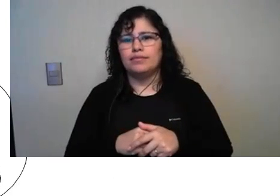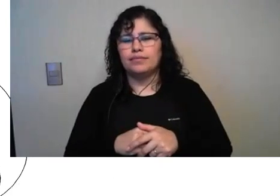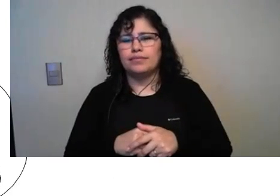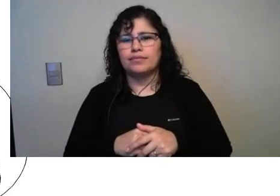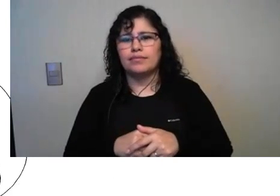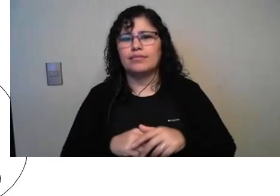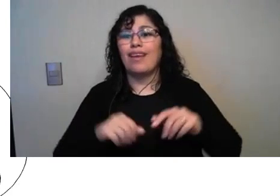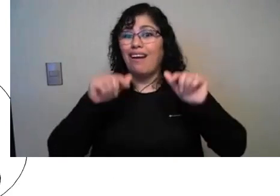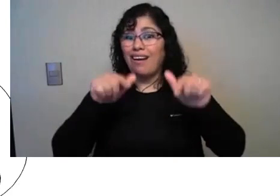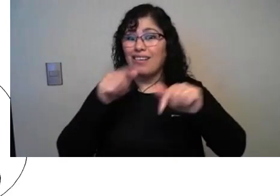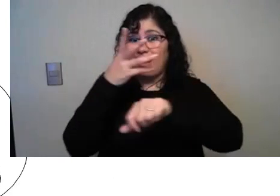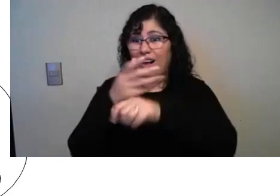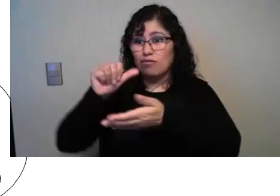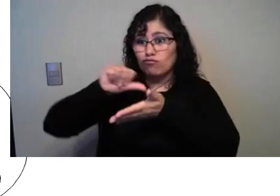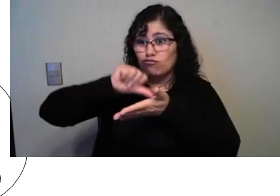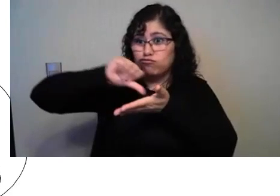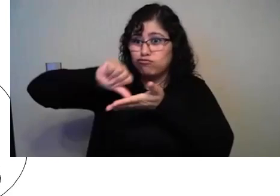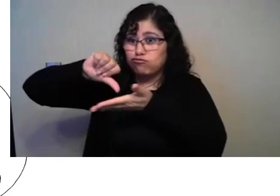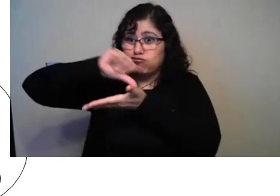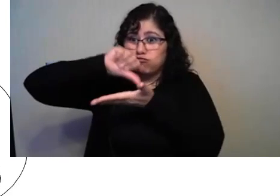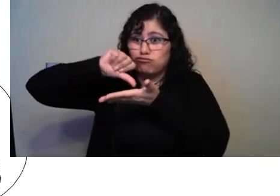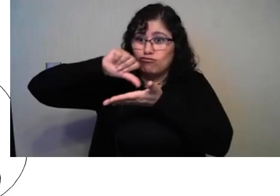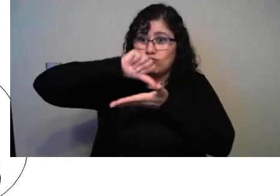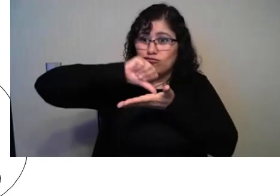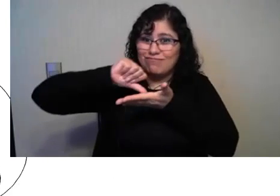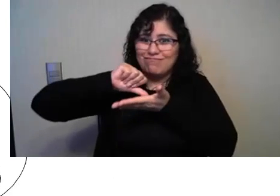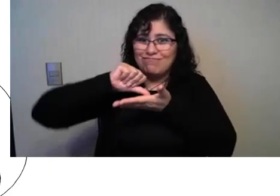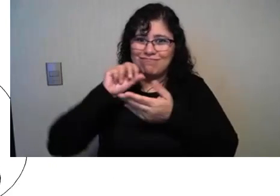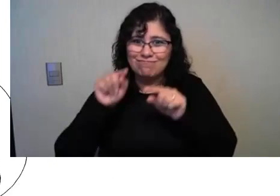hay núcleos, estos puntos son núcleos,